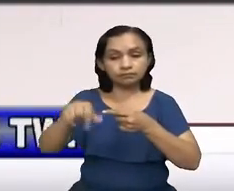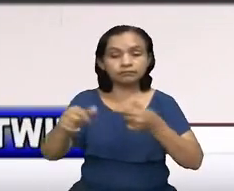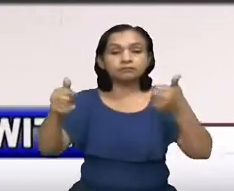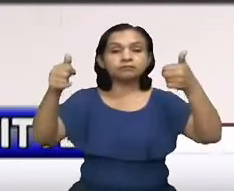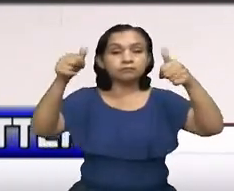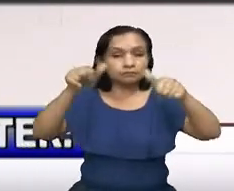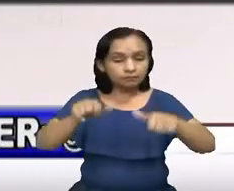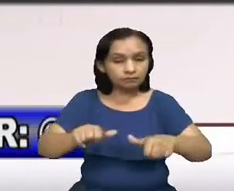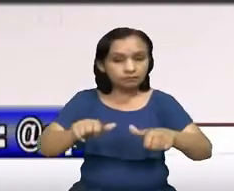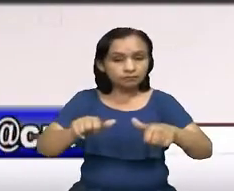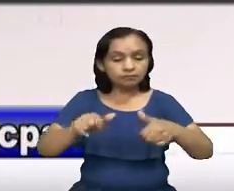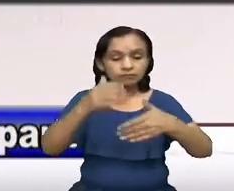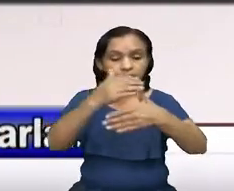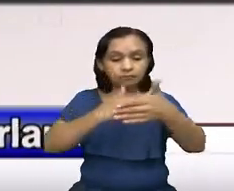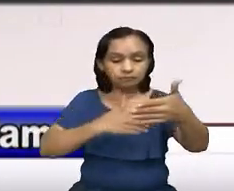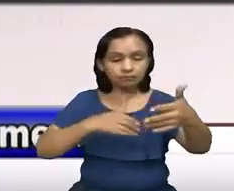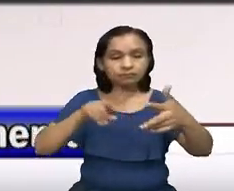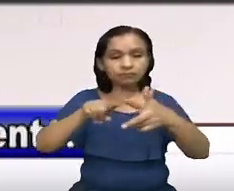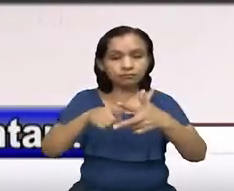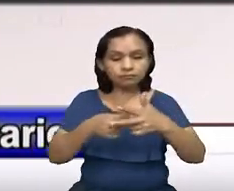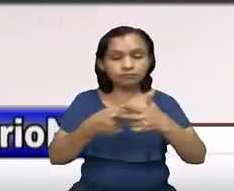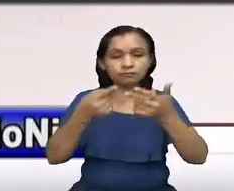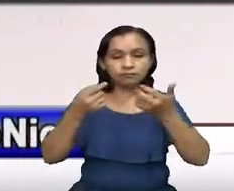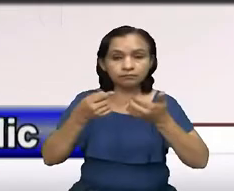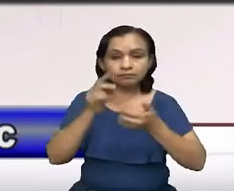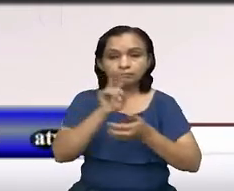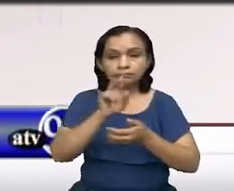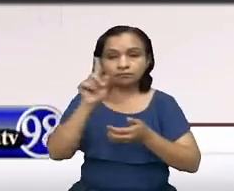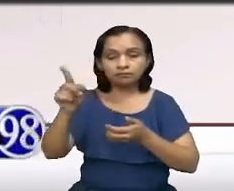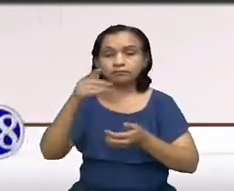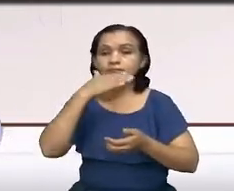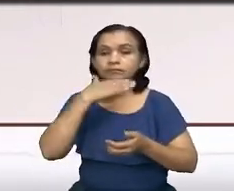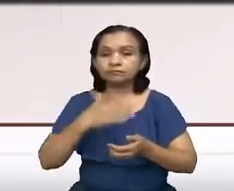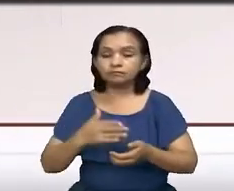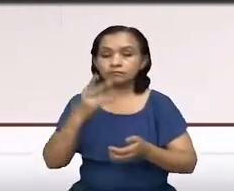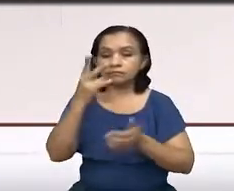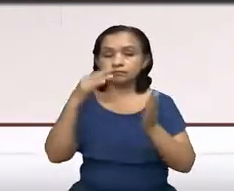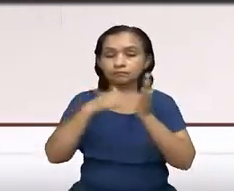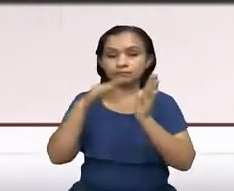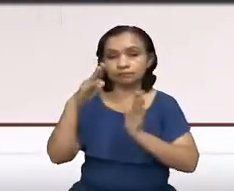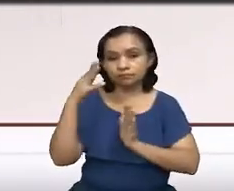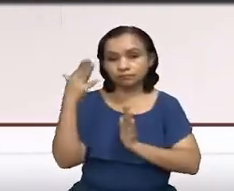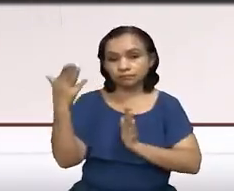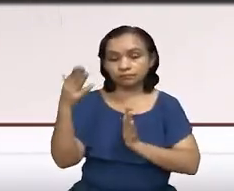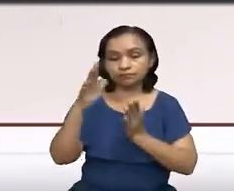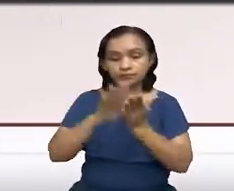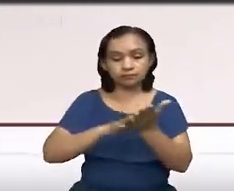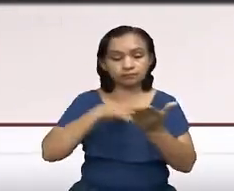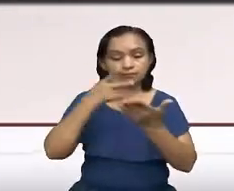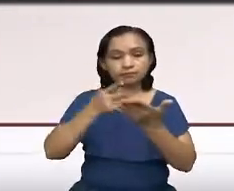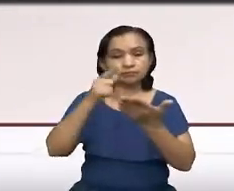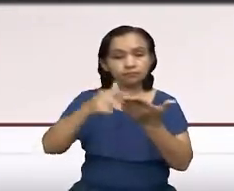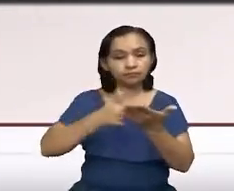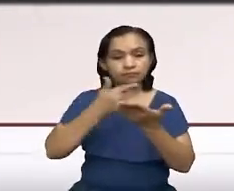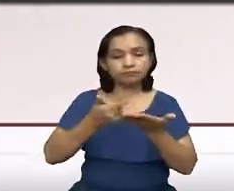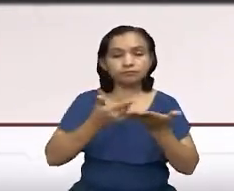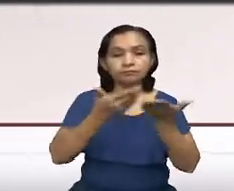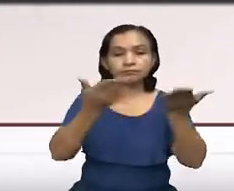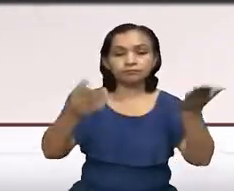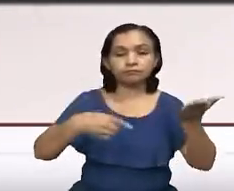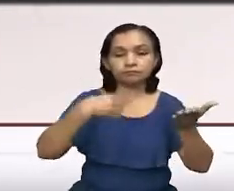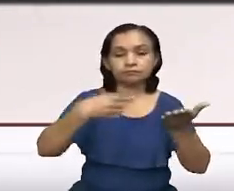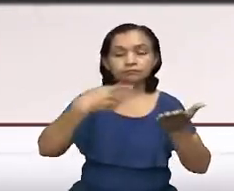acuerdo surte sus efectos a partir del día 21 de diciembre de 2019. Públiquese en la Gaceta,